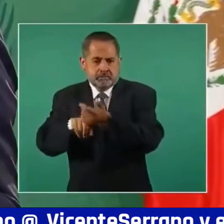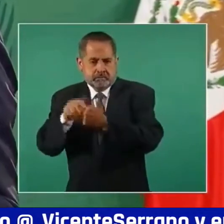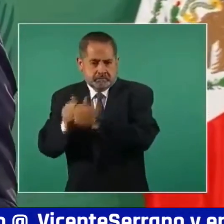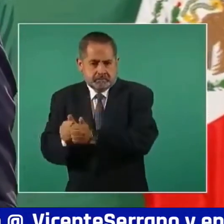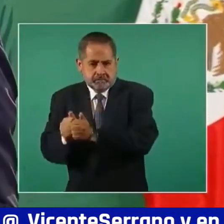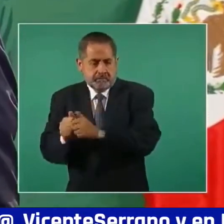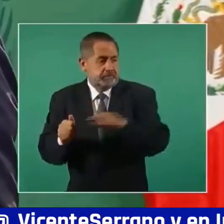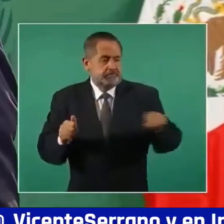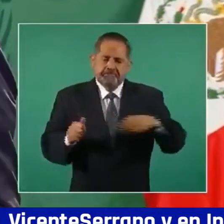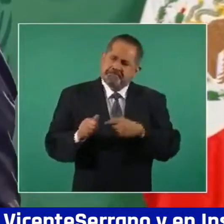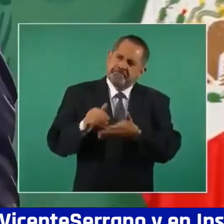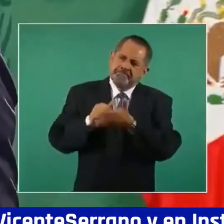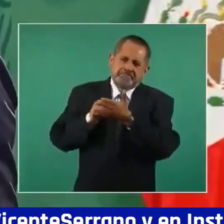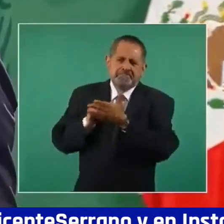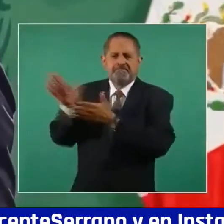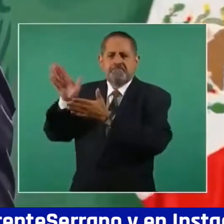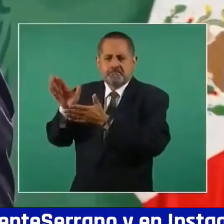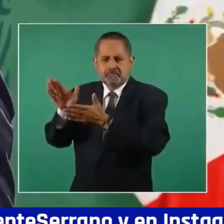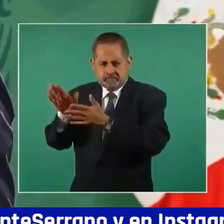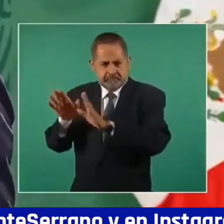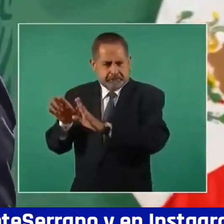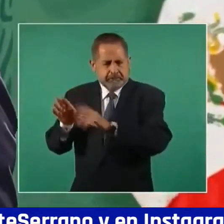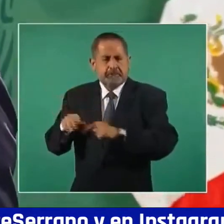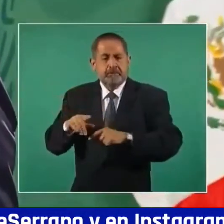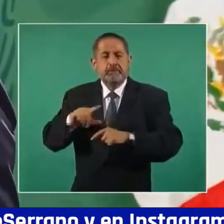y se tuvo incluso,